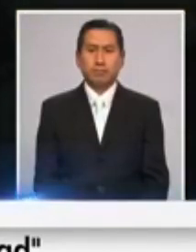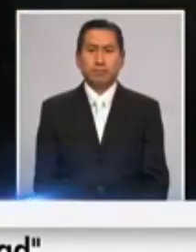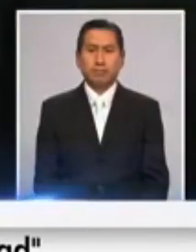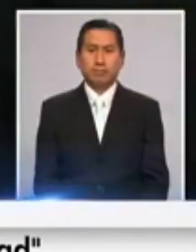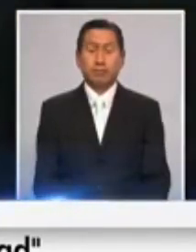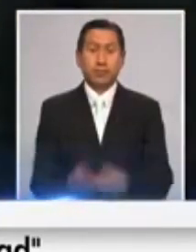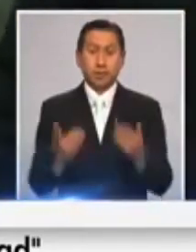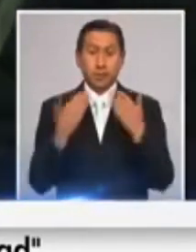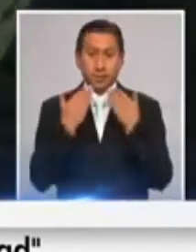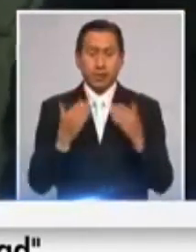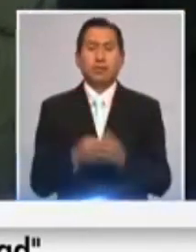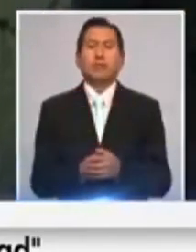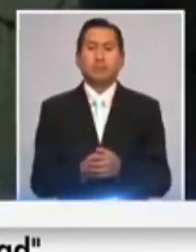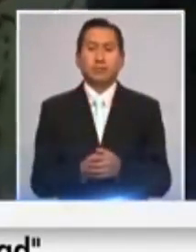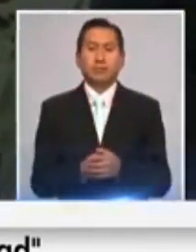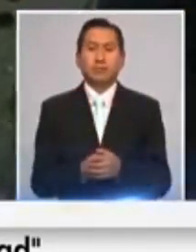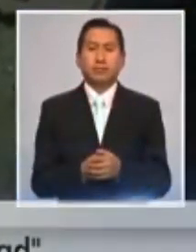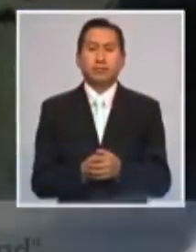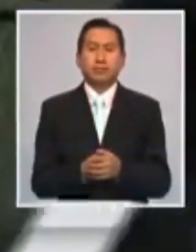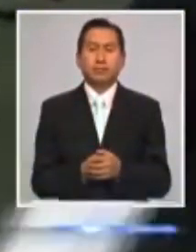Muchas gracias.